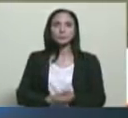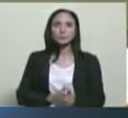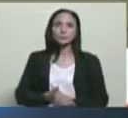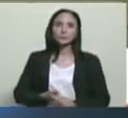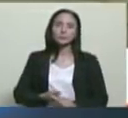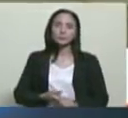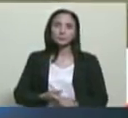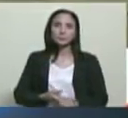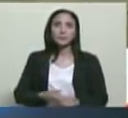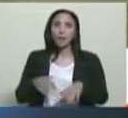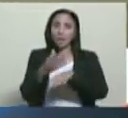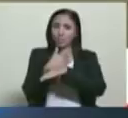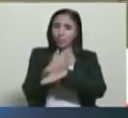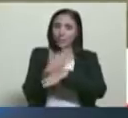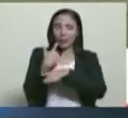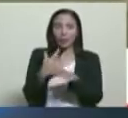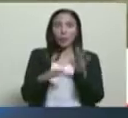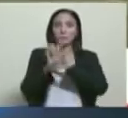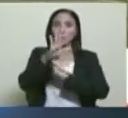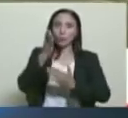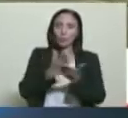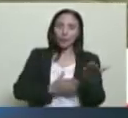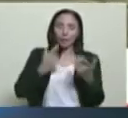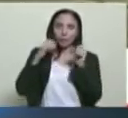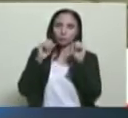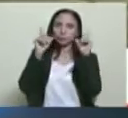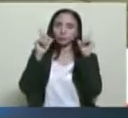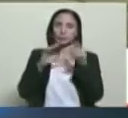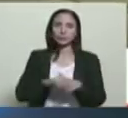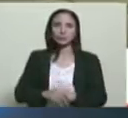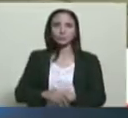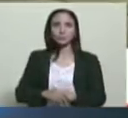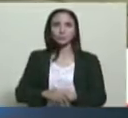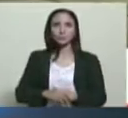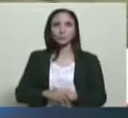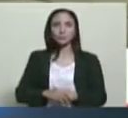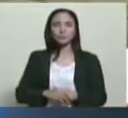Hoy amaneció temprano, está amaneciendo temprano. A